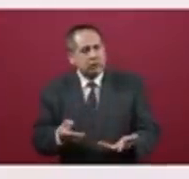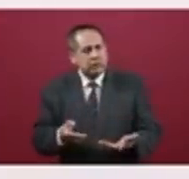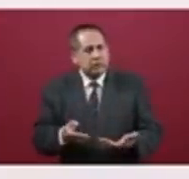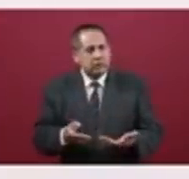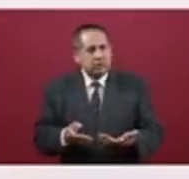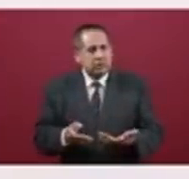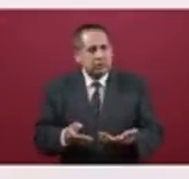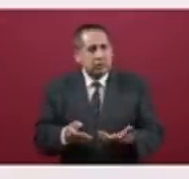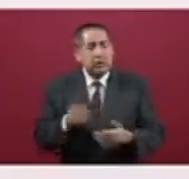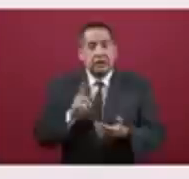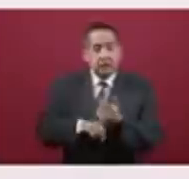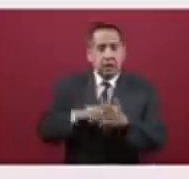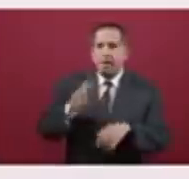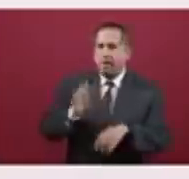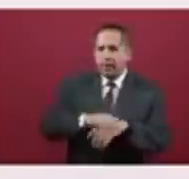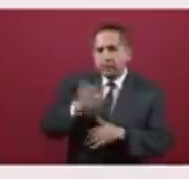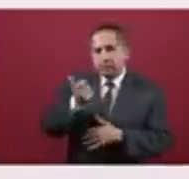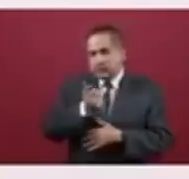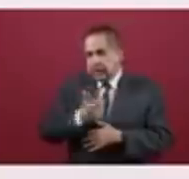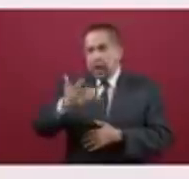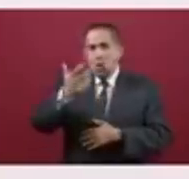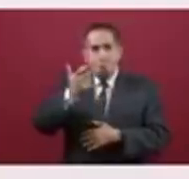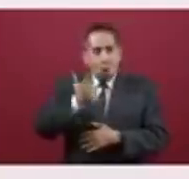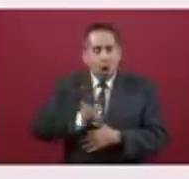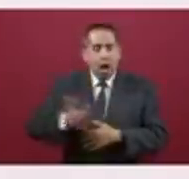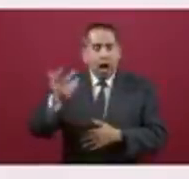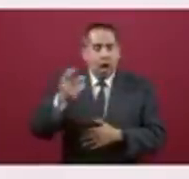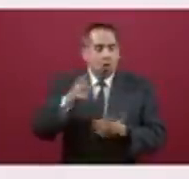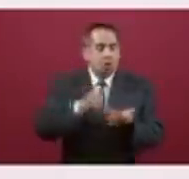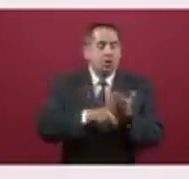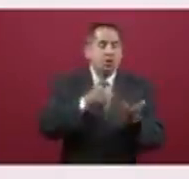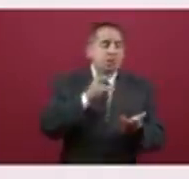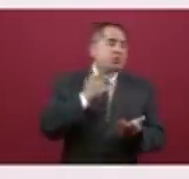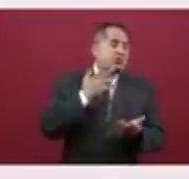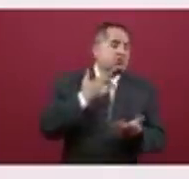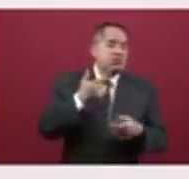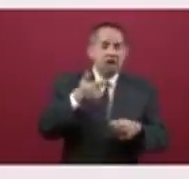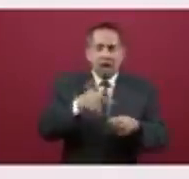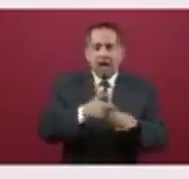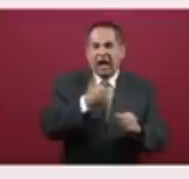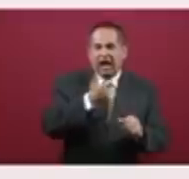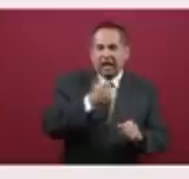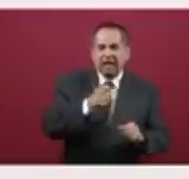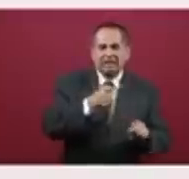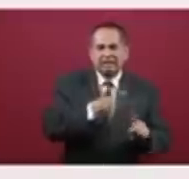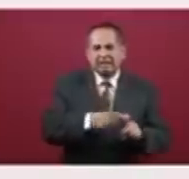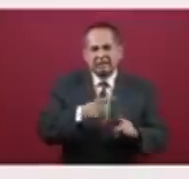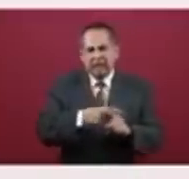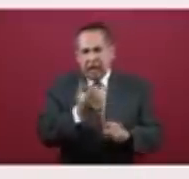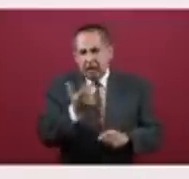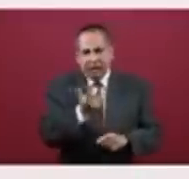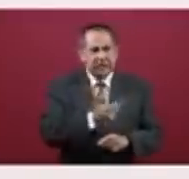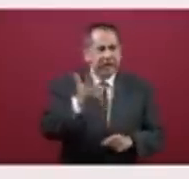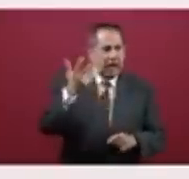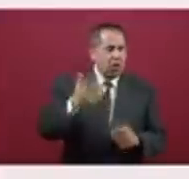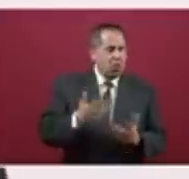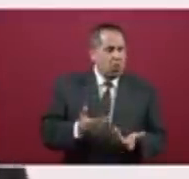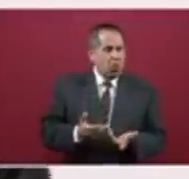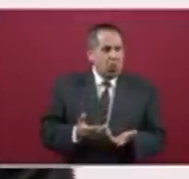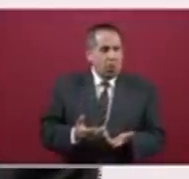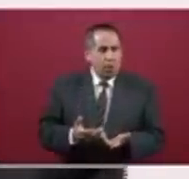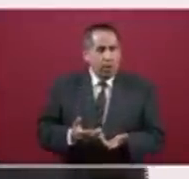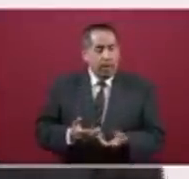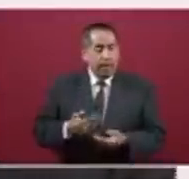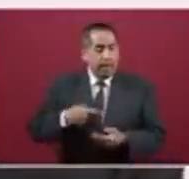aumentaron los precios de los combustibles los ingresos de la